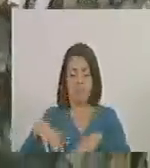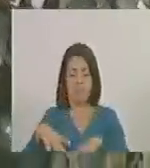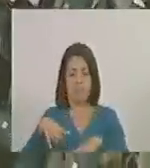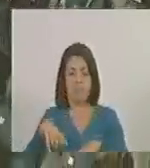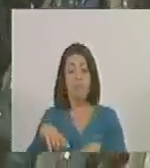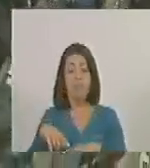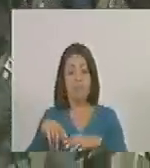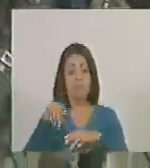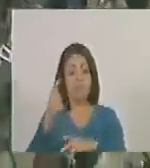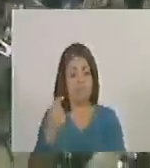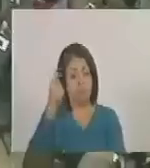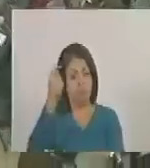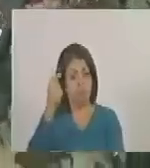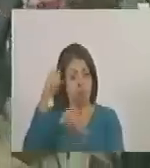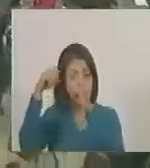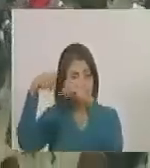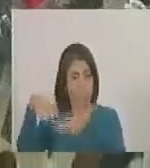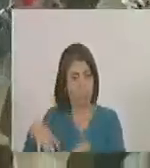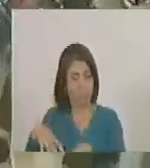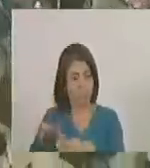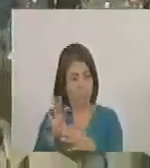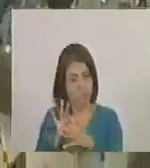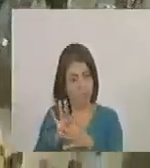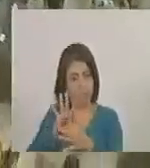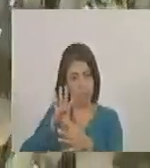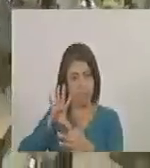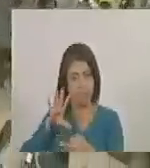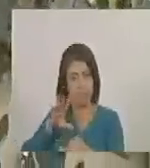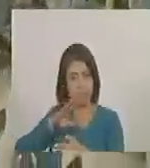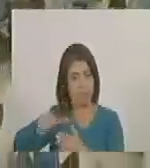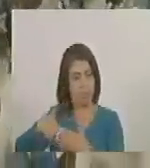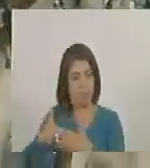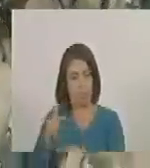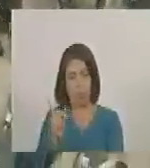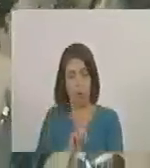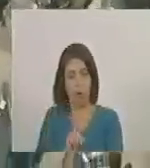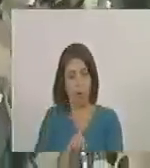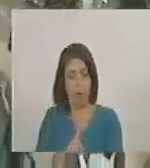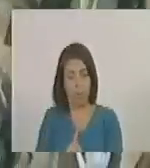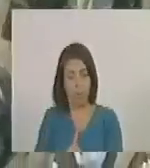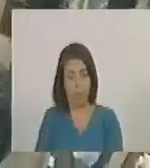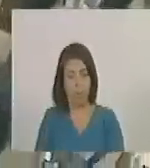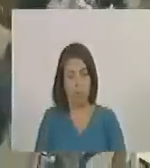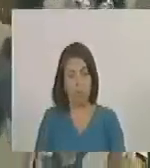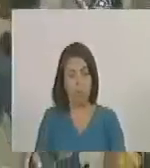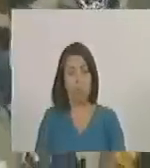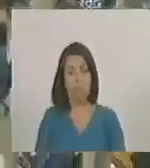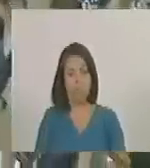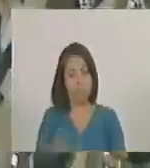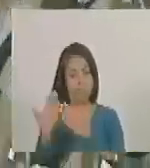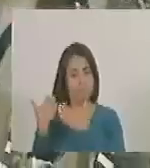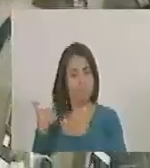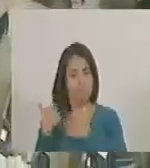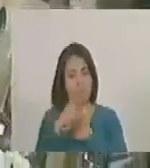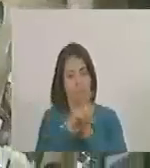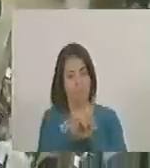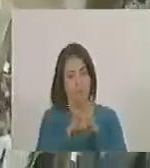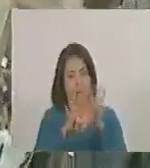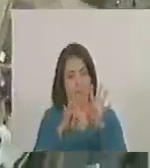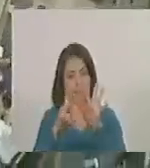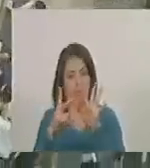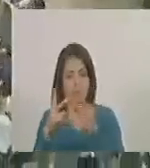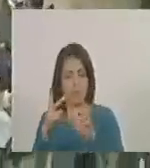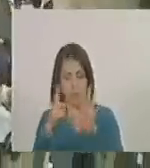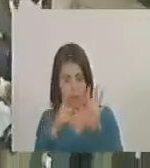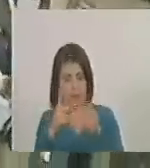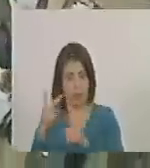a su curul, desprendido de forma inmediata, asume en el año 62 la